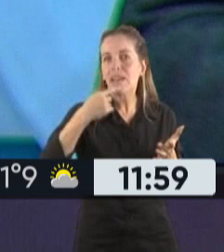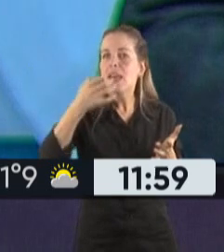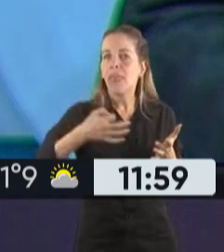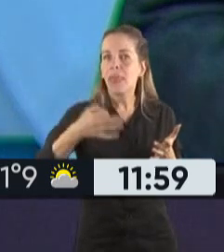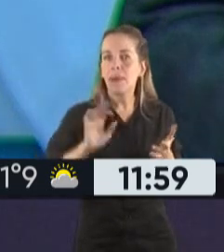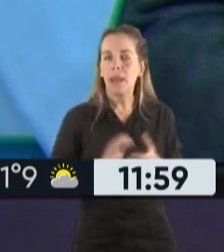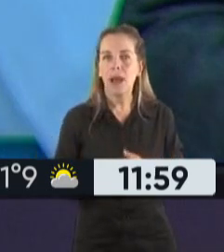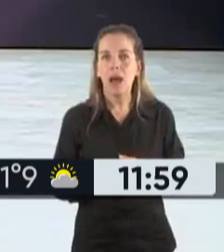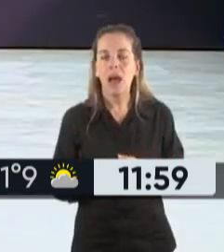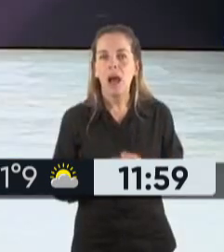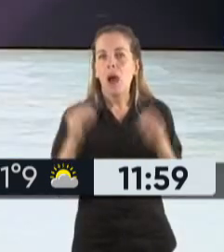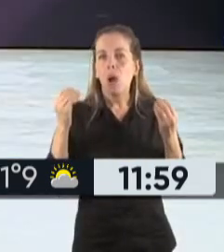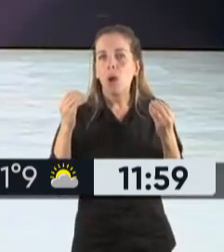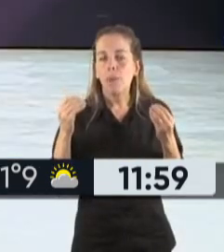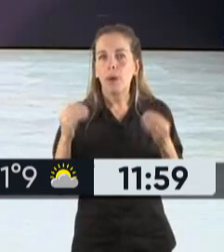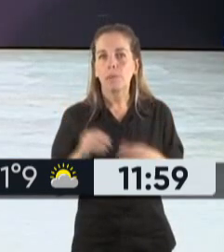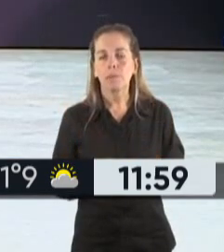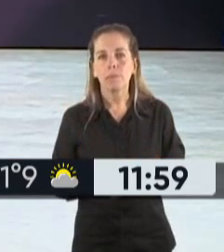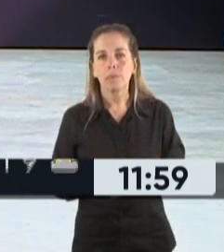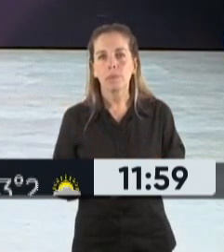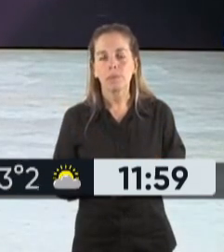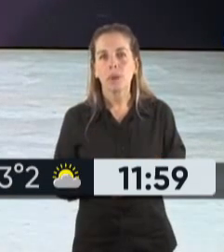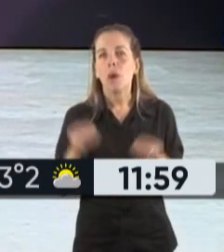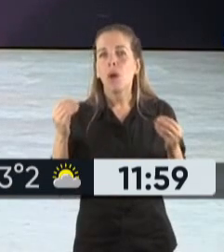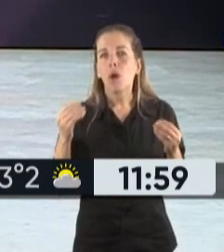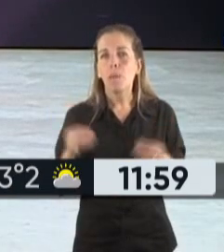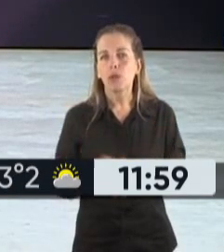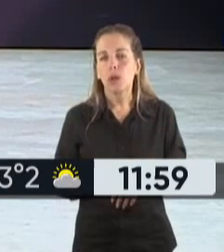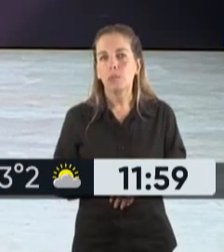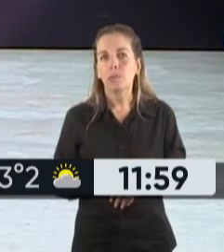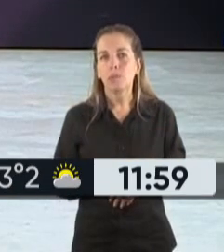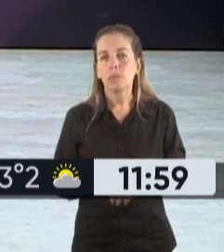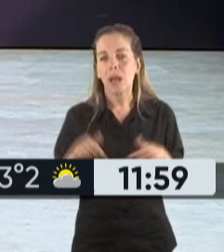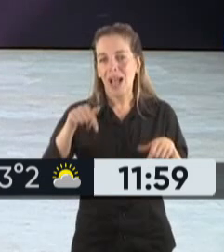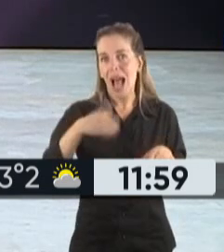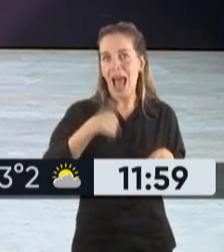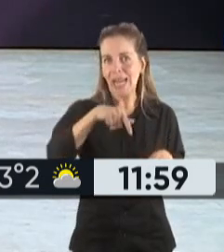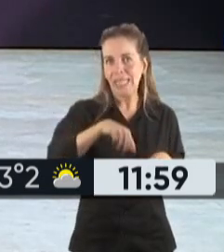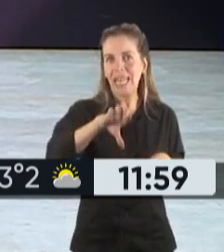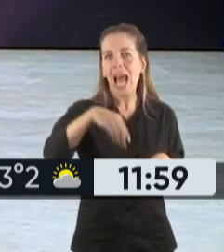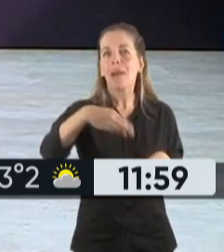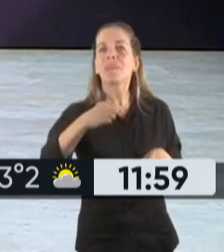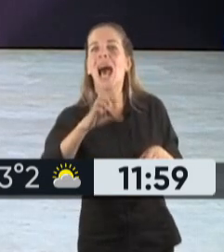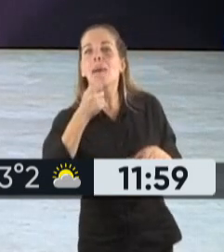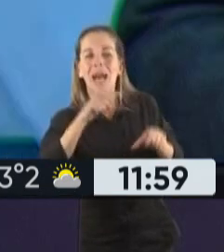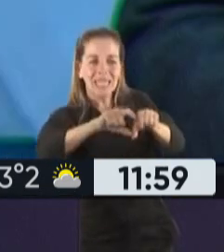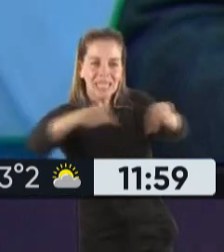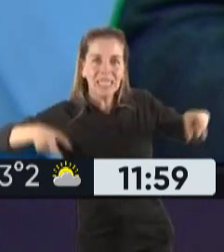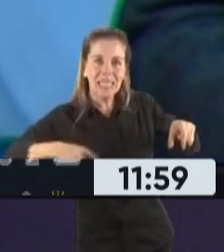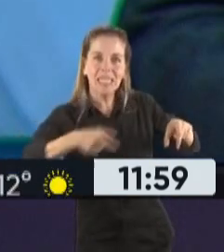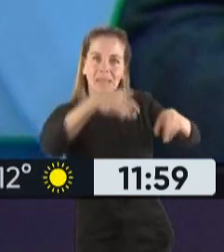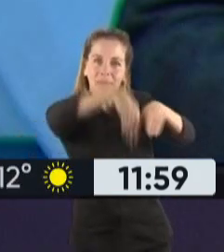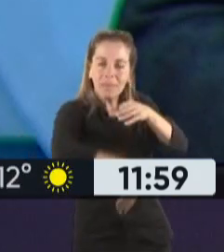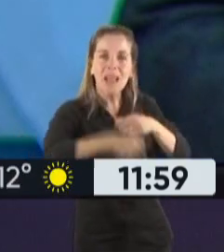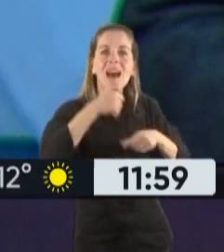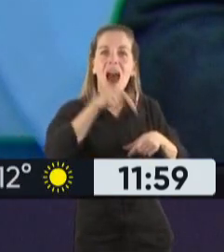seriamente en ver cómo son las napas en la Argentina para ver si eso puede